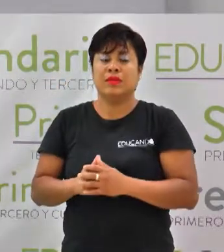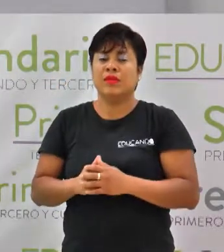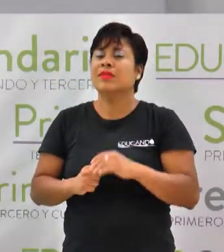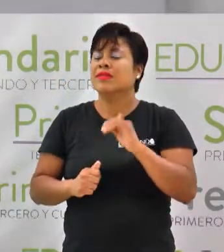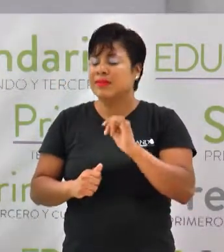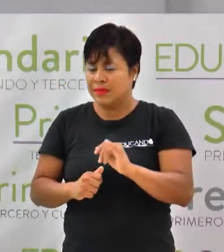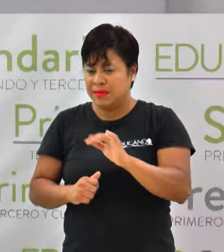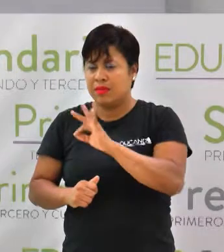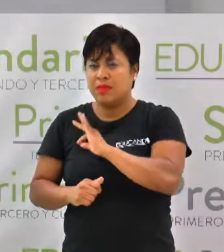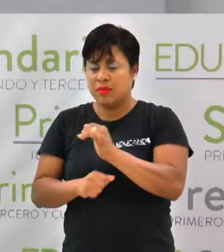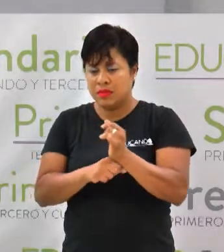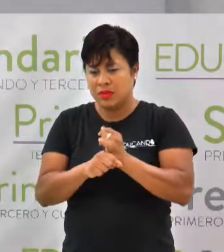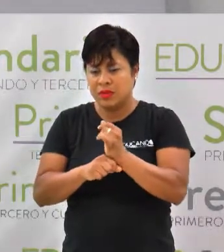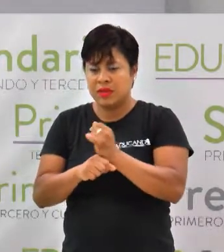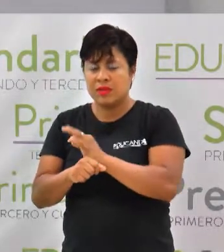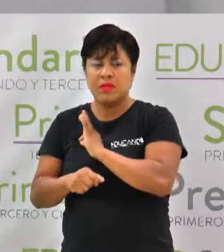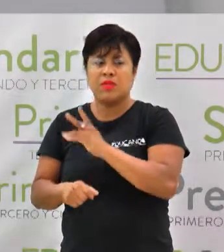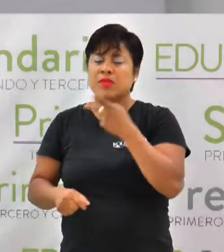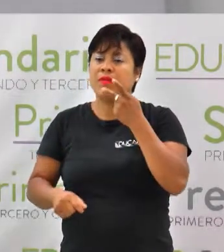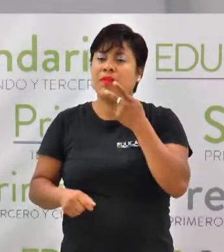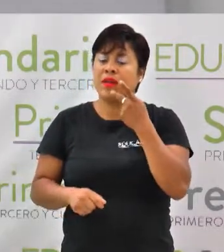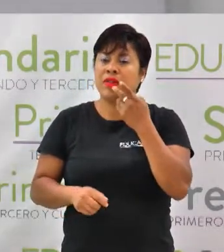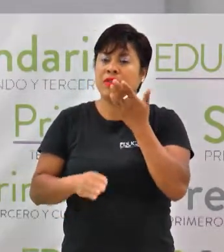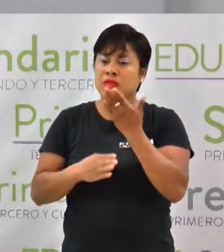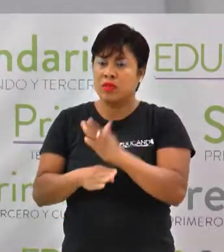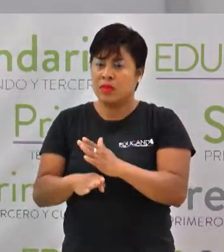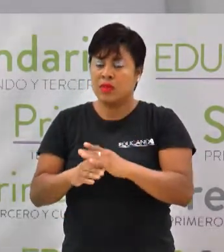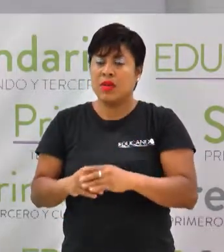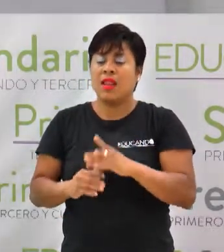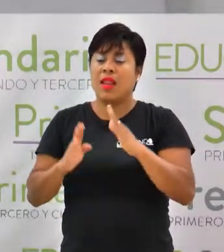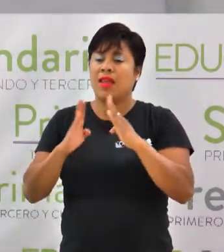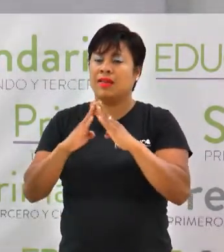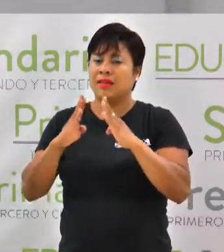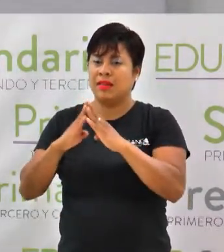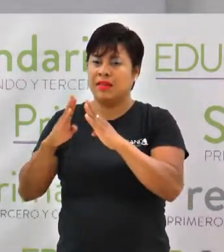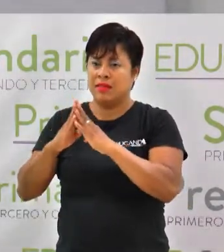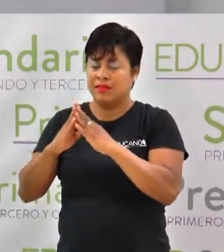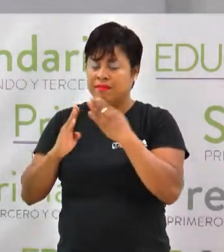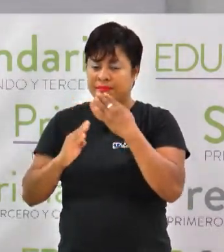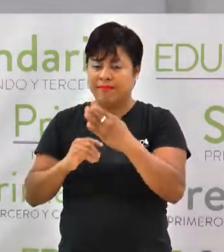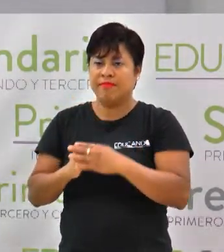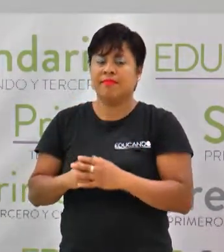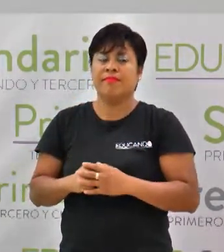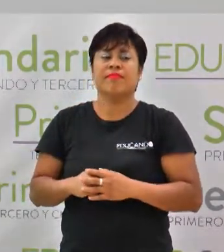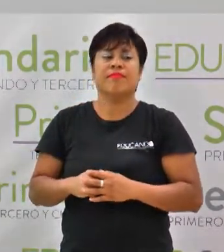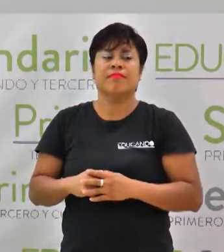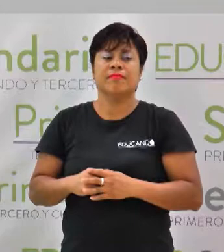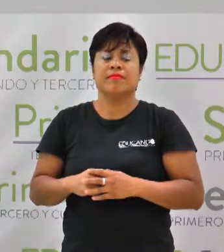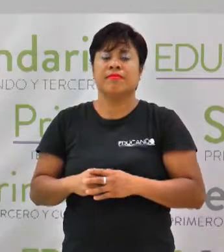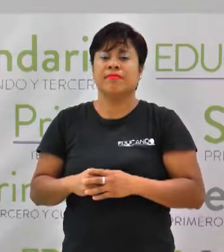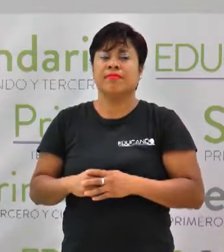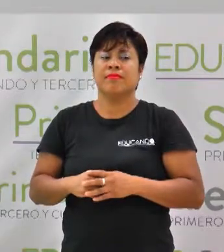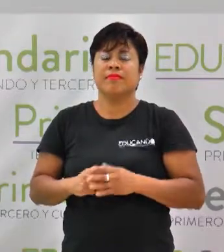que es? Sí, vamos a investigar y vamos a hablar acerca de las casas. Bien.